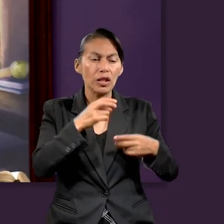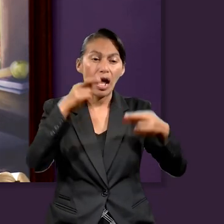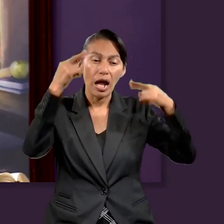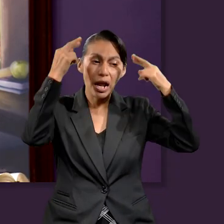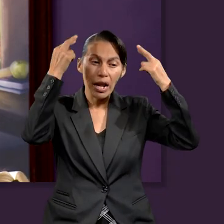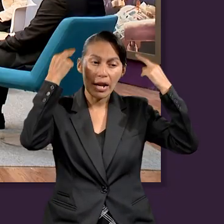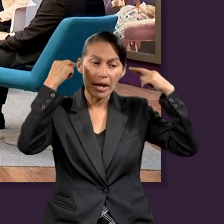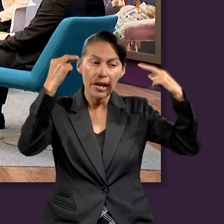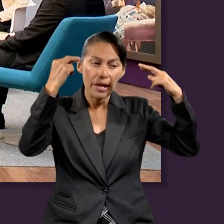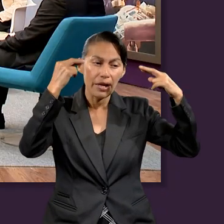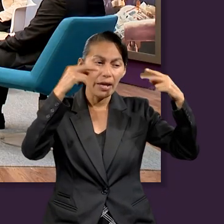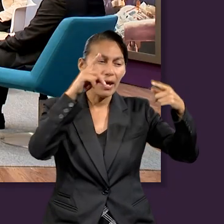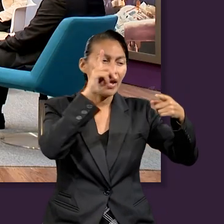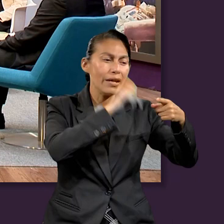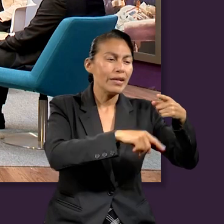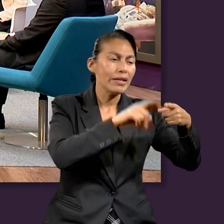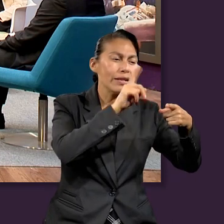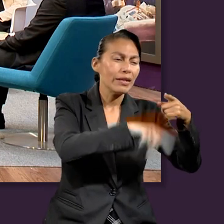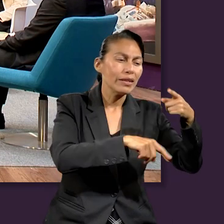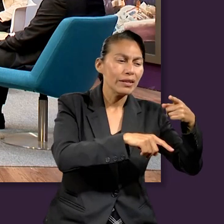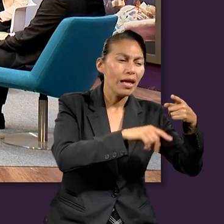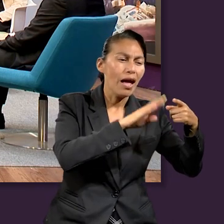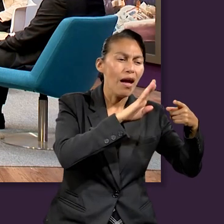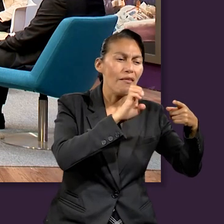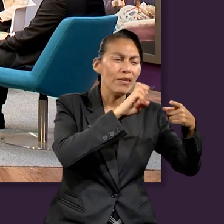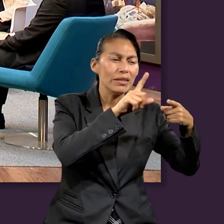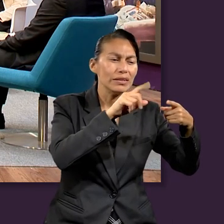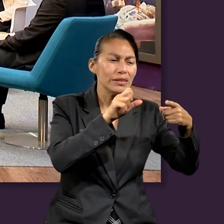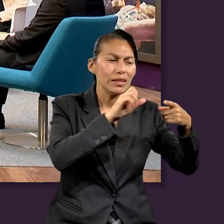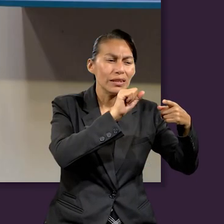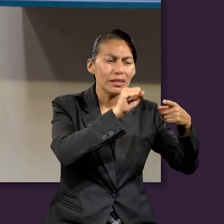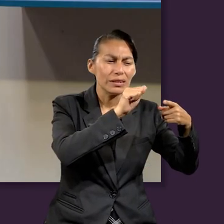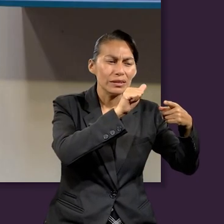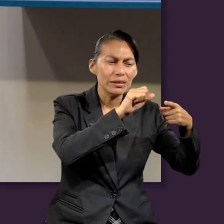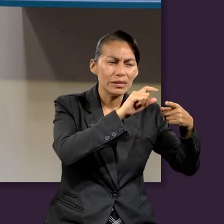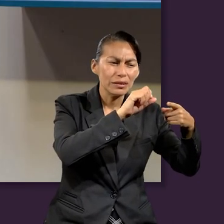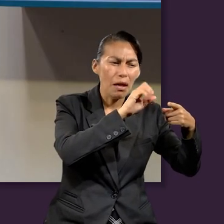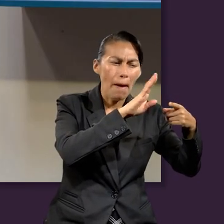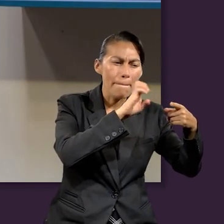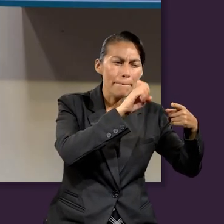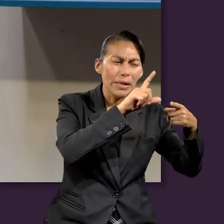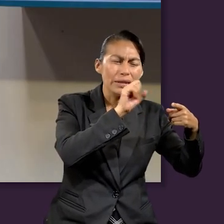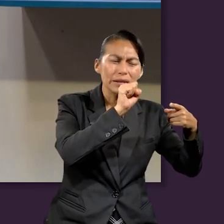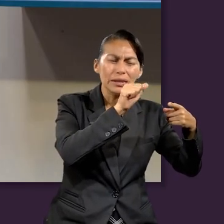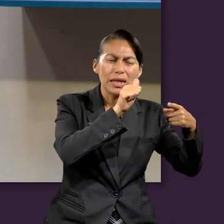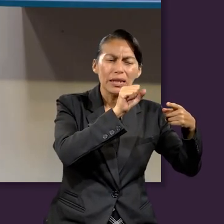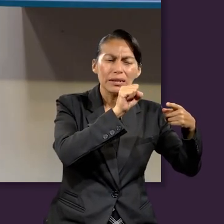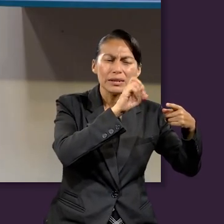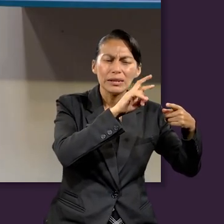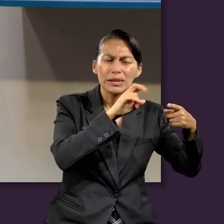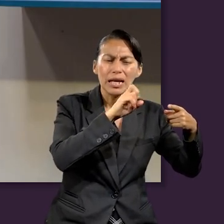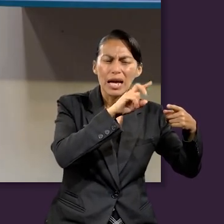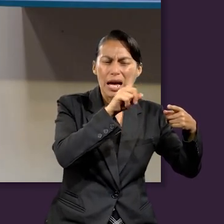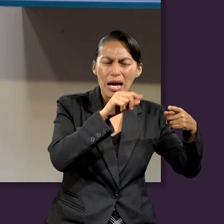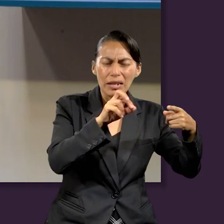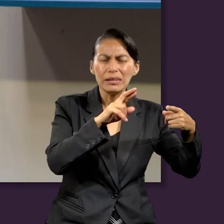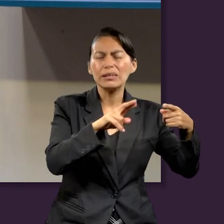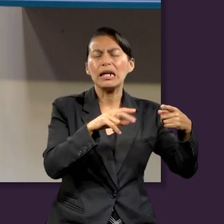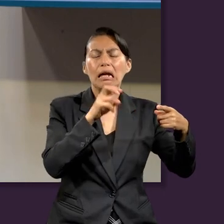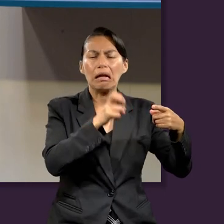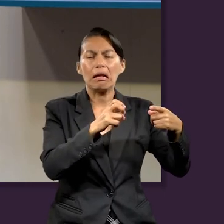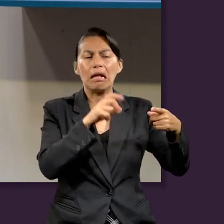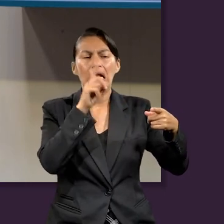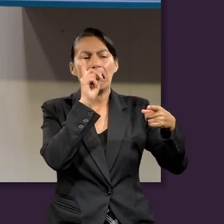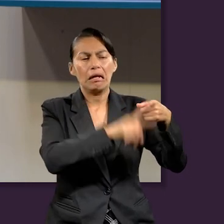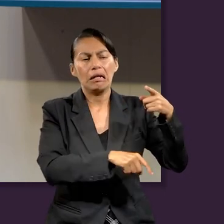persas. De hecho, es justo cuando termina el reinado de la Babilonia histórica, así como